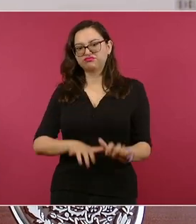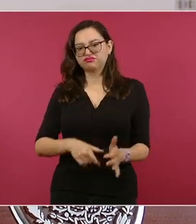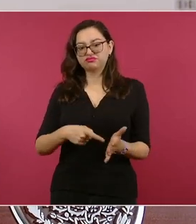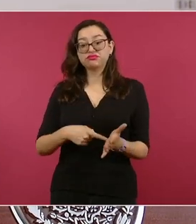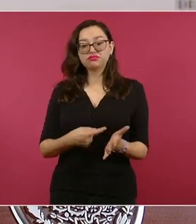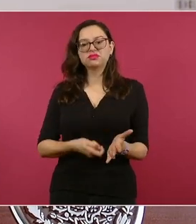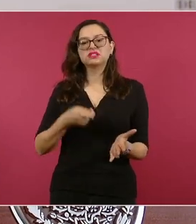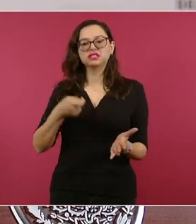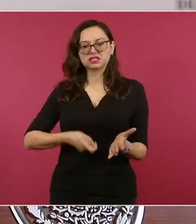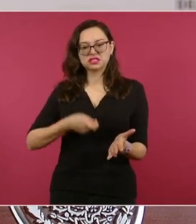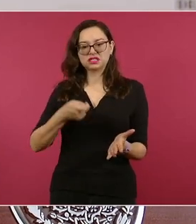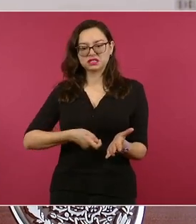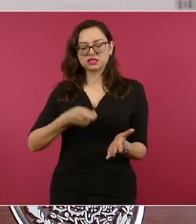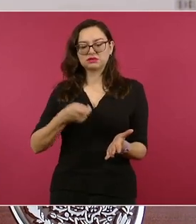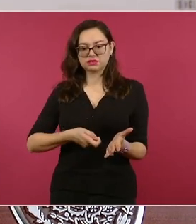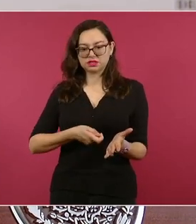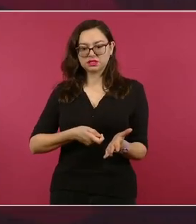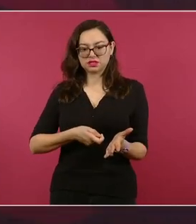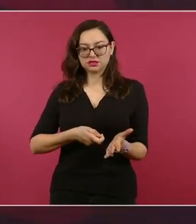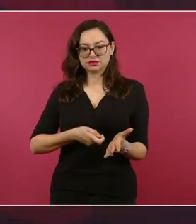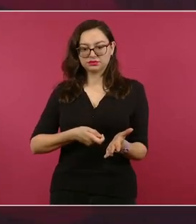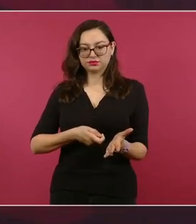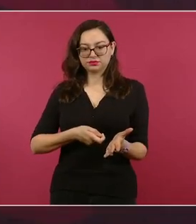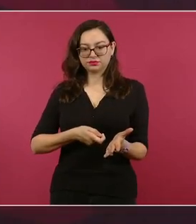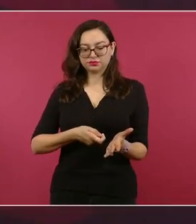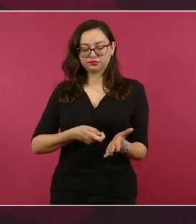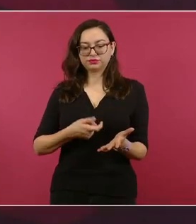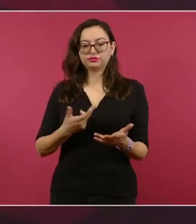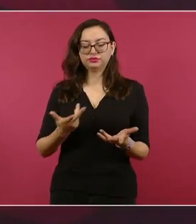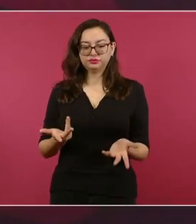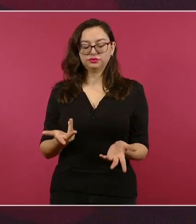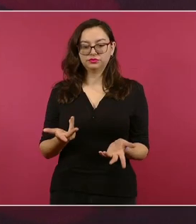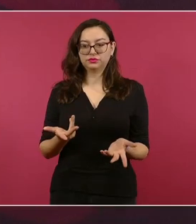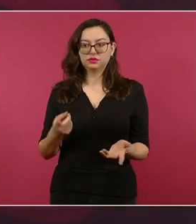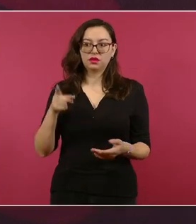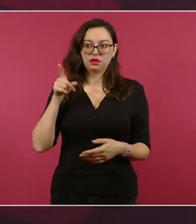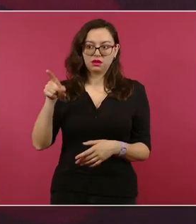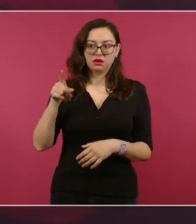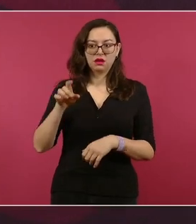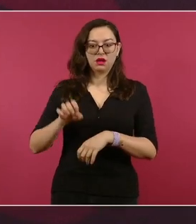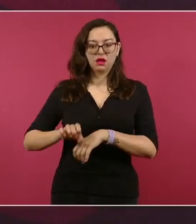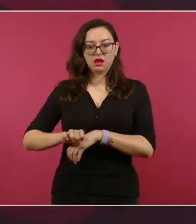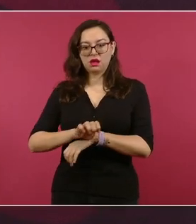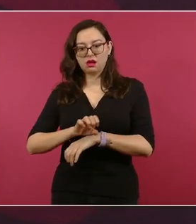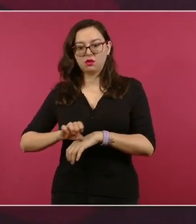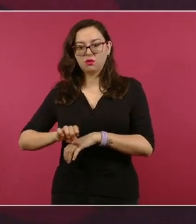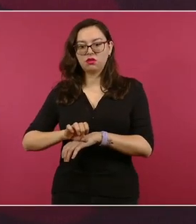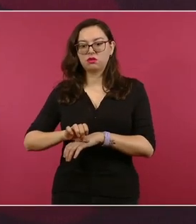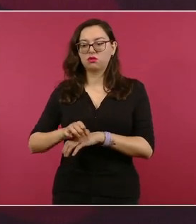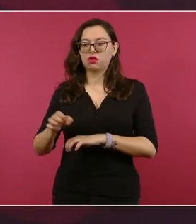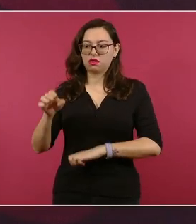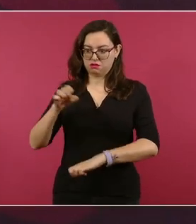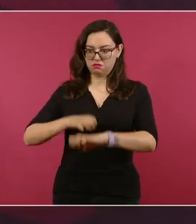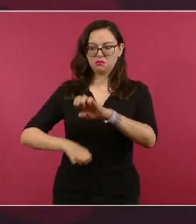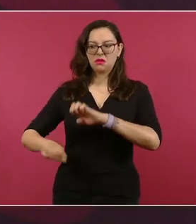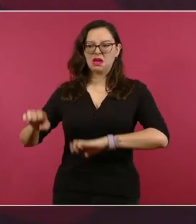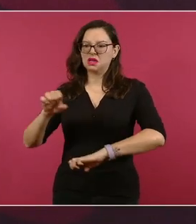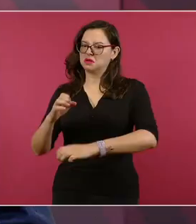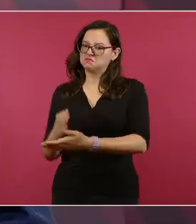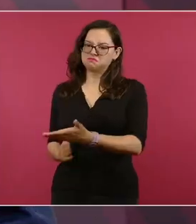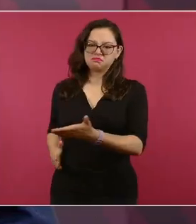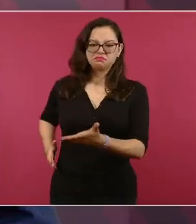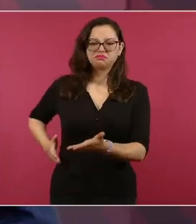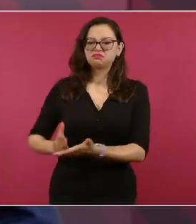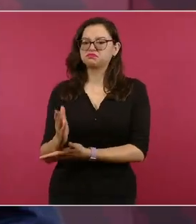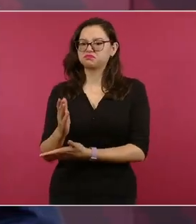esta denuncia por el asalto a nuestra embajada en